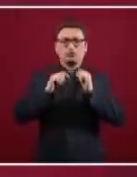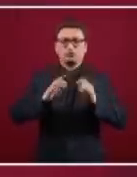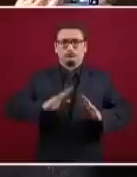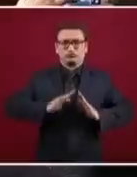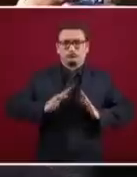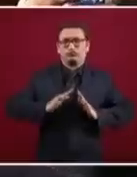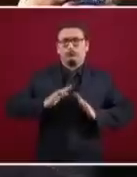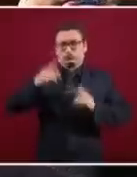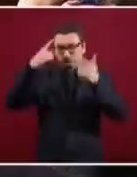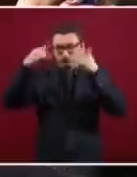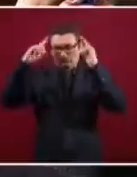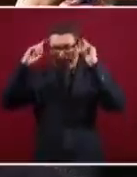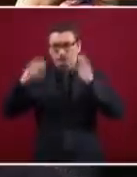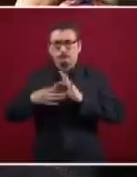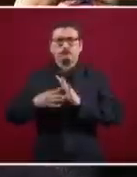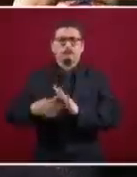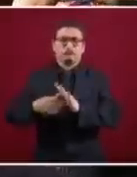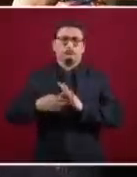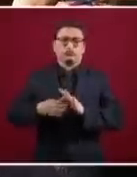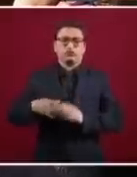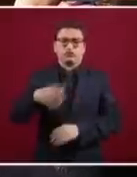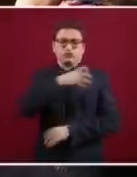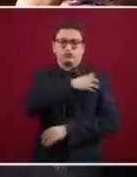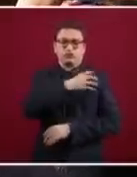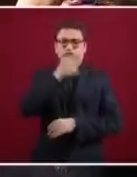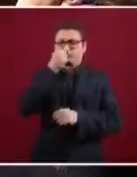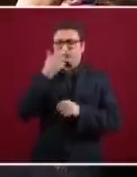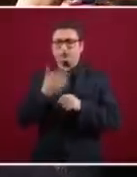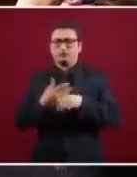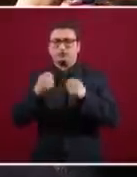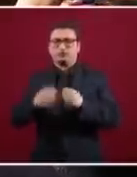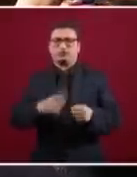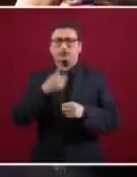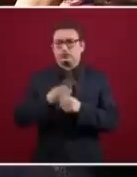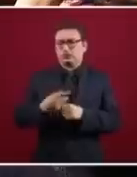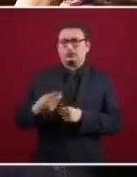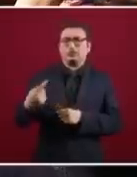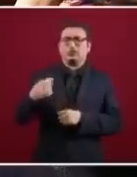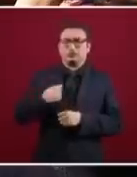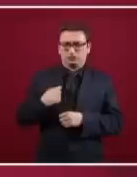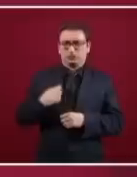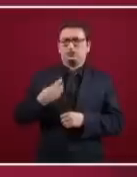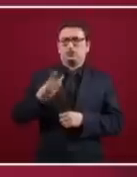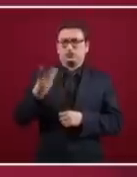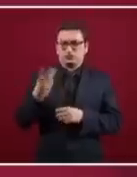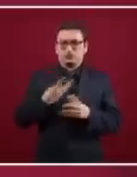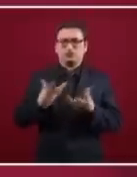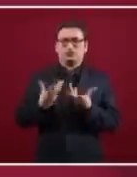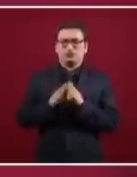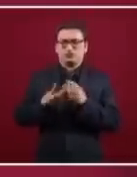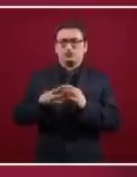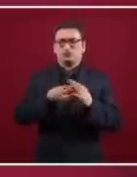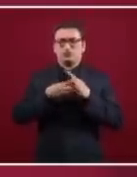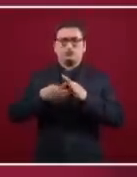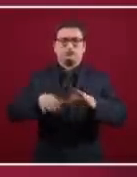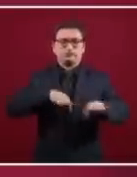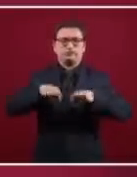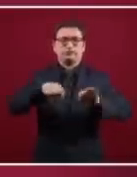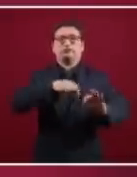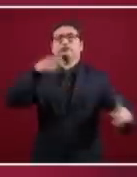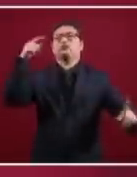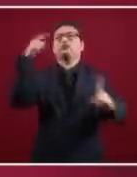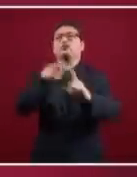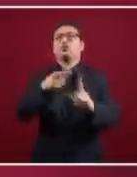el general y yo y el secretario de seguridad pública hoy más que nunca estamos trabajando por una misma causa